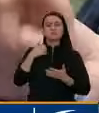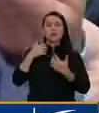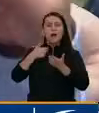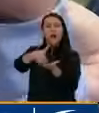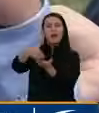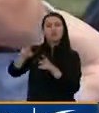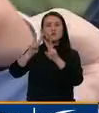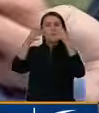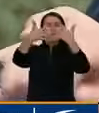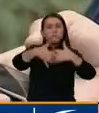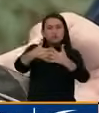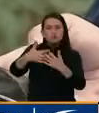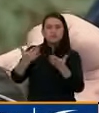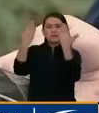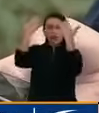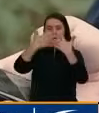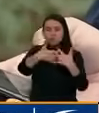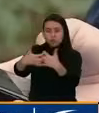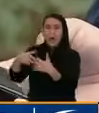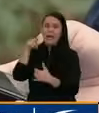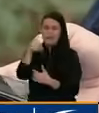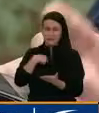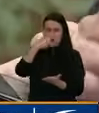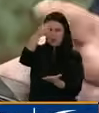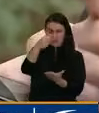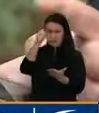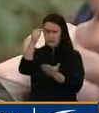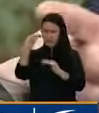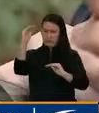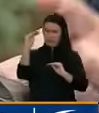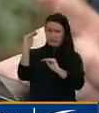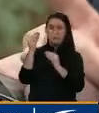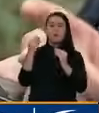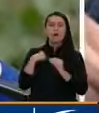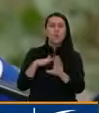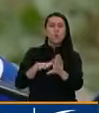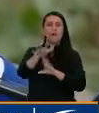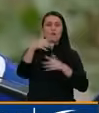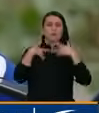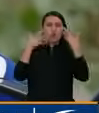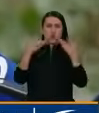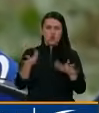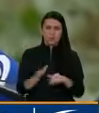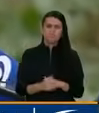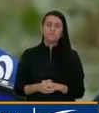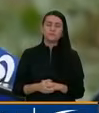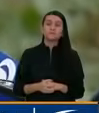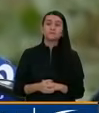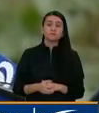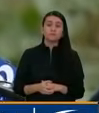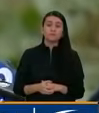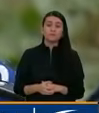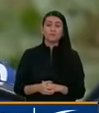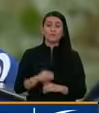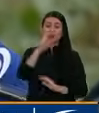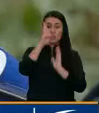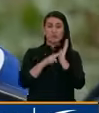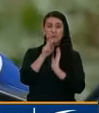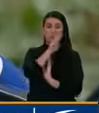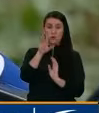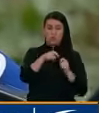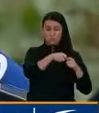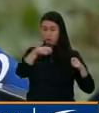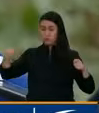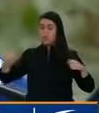funcionamiento, que es y dónde, que no afecte el crecimiento económico. Pero lo que se deja de recaudar en el 2024 son